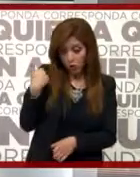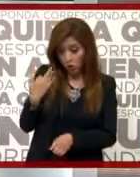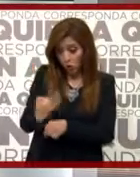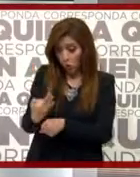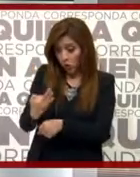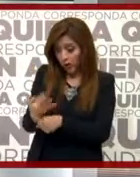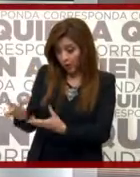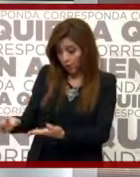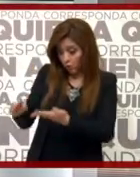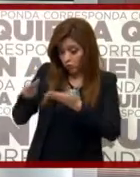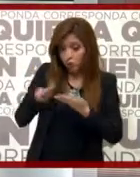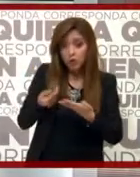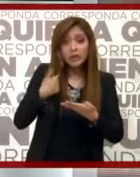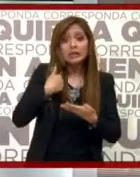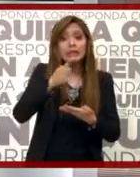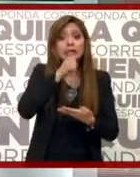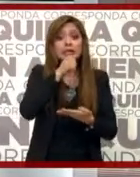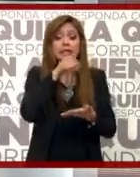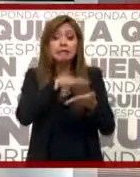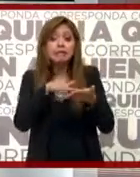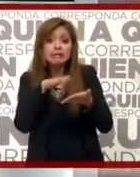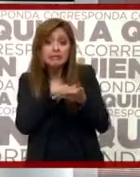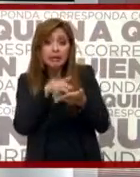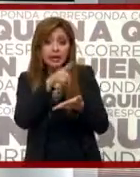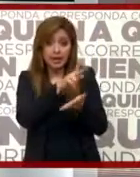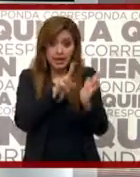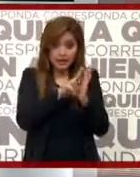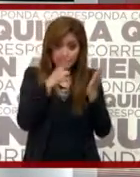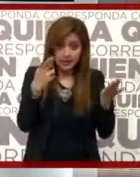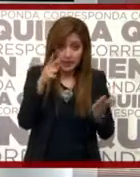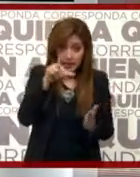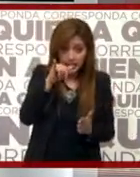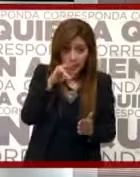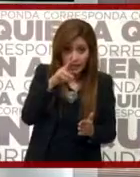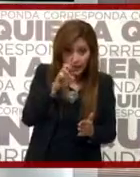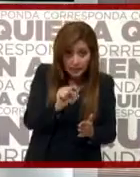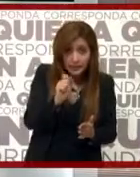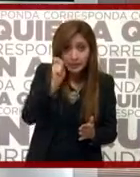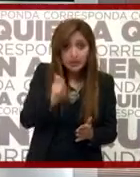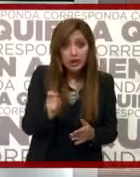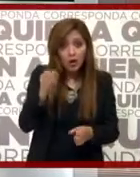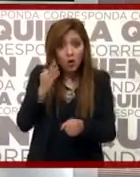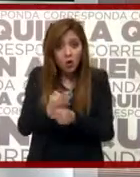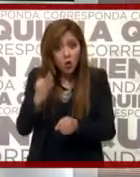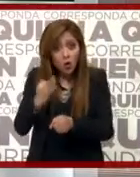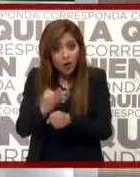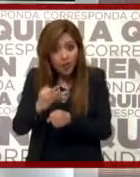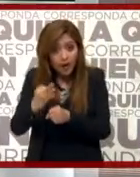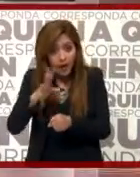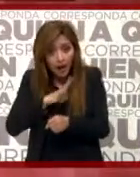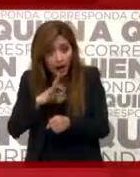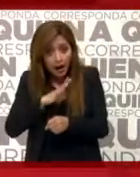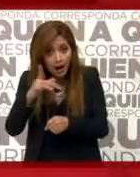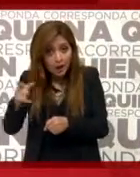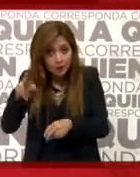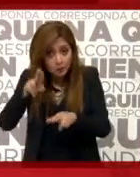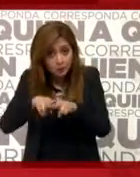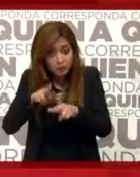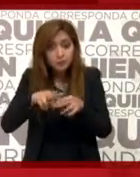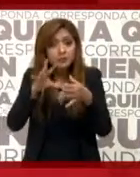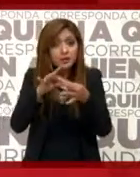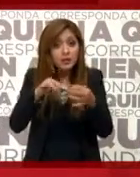la he leído. Mi gracias a Líderes, y en el interior también me regalan una charla con un servidor. Escuchar y